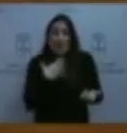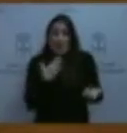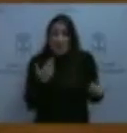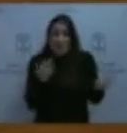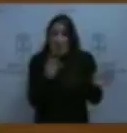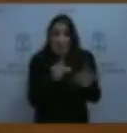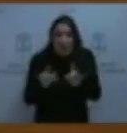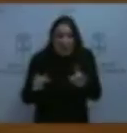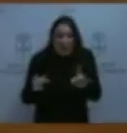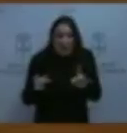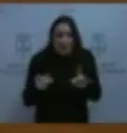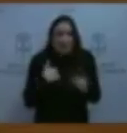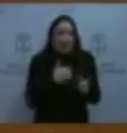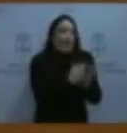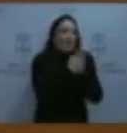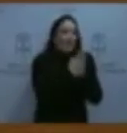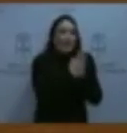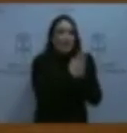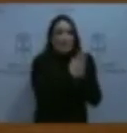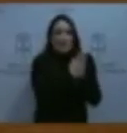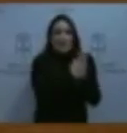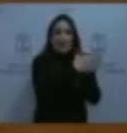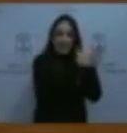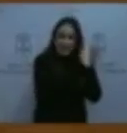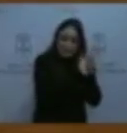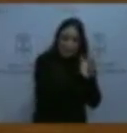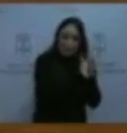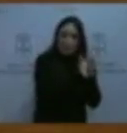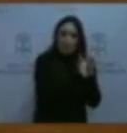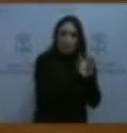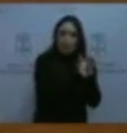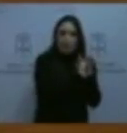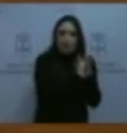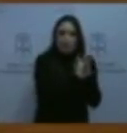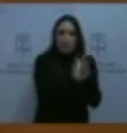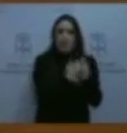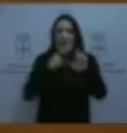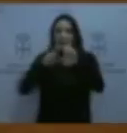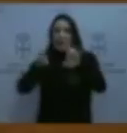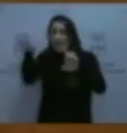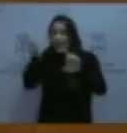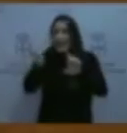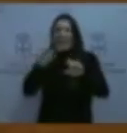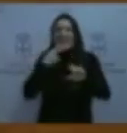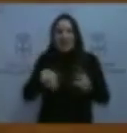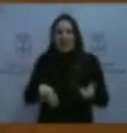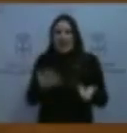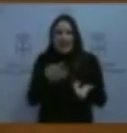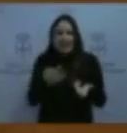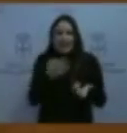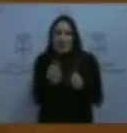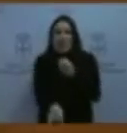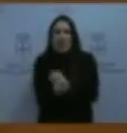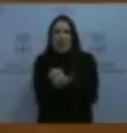caso. Le pido, por favor, que nos explique qué es Tunnel Safety Testing, quién está detrás, por qué se creó este